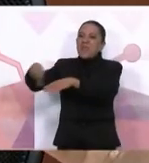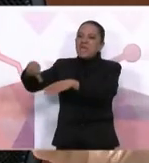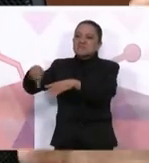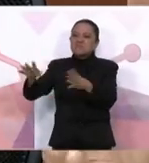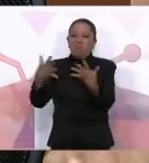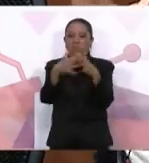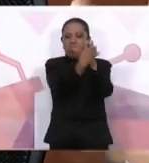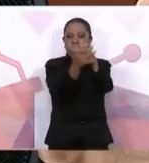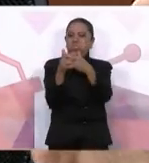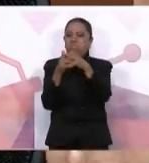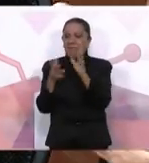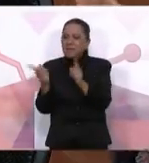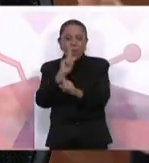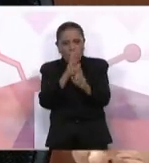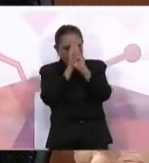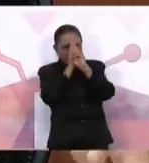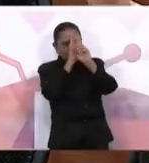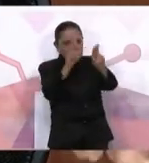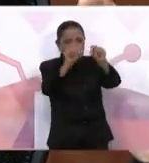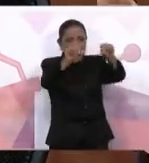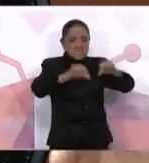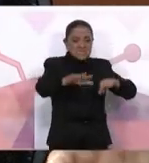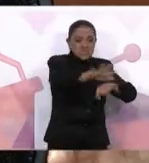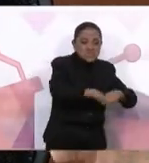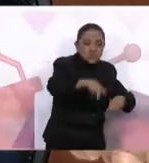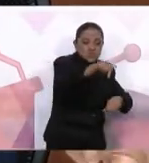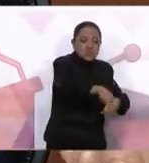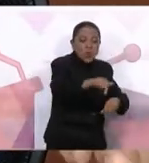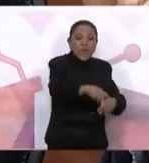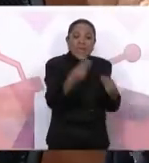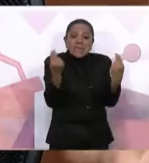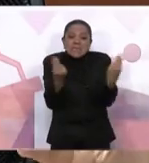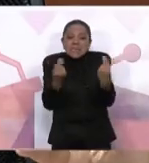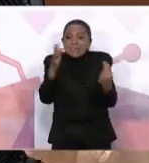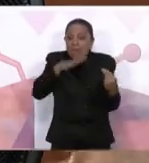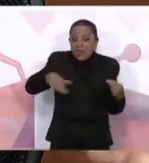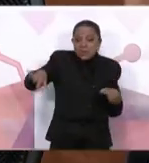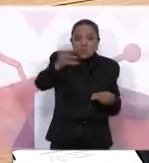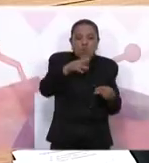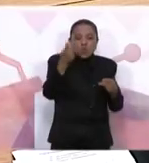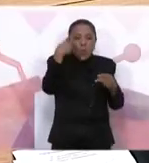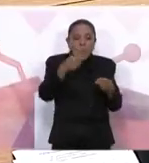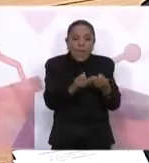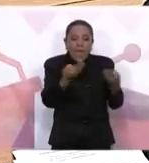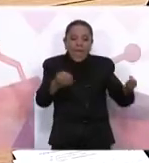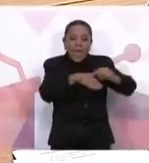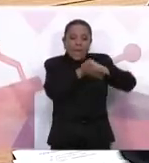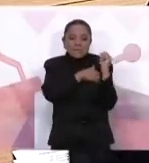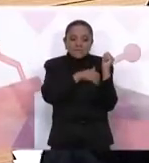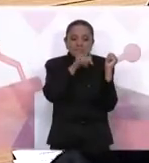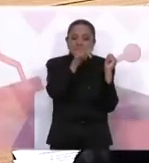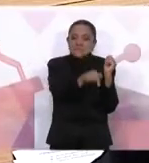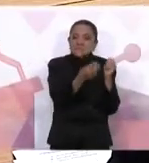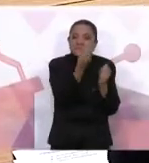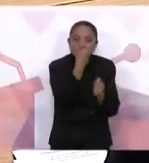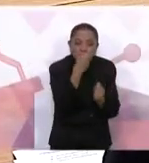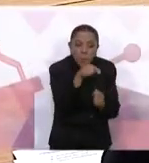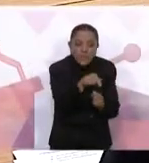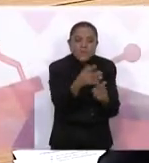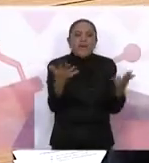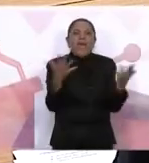zonas que son para todos indispensables para salvaguardarlas generemos una mapa del estado